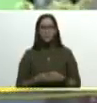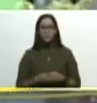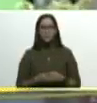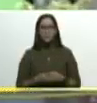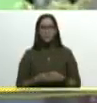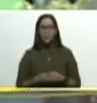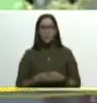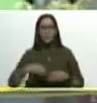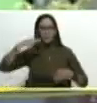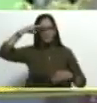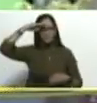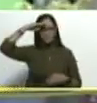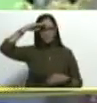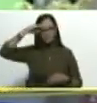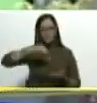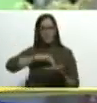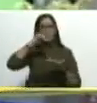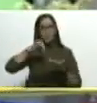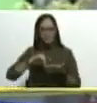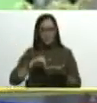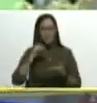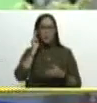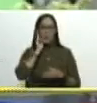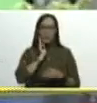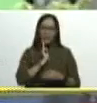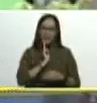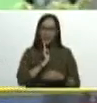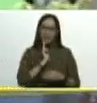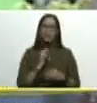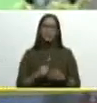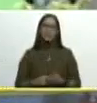la Fuerza Armada Nacional Bolivariana.